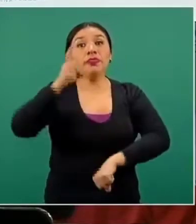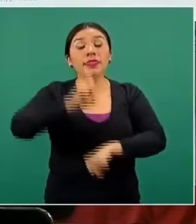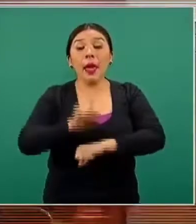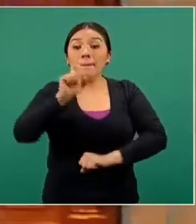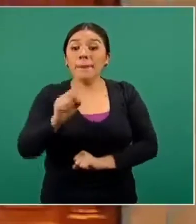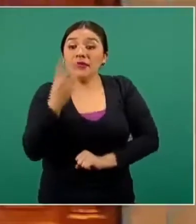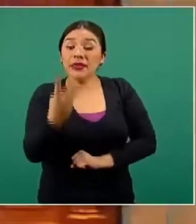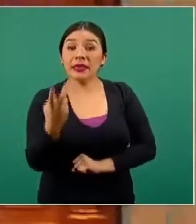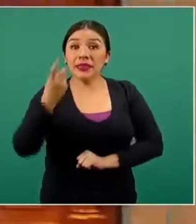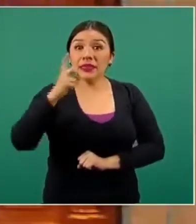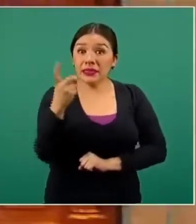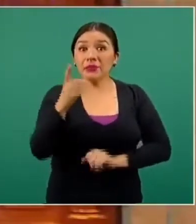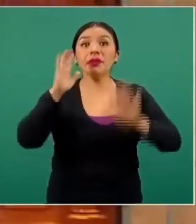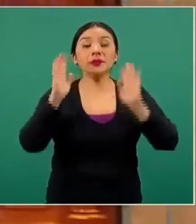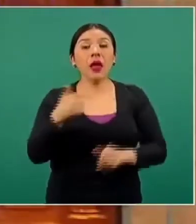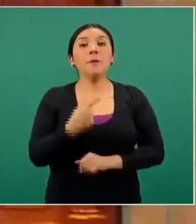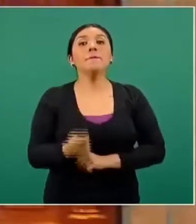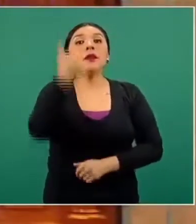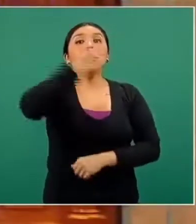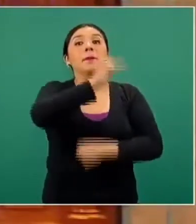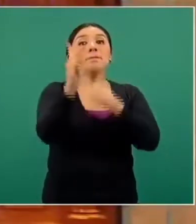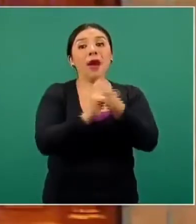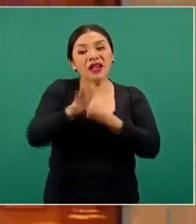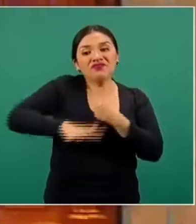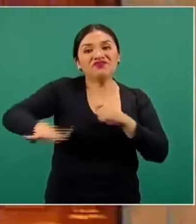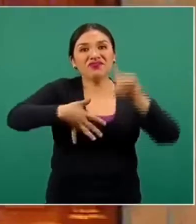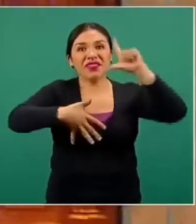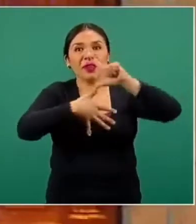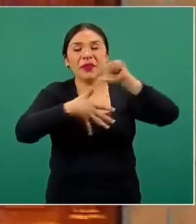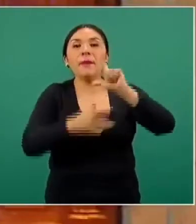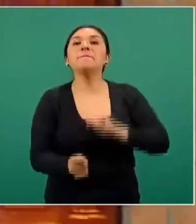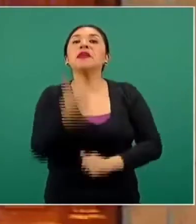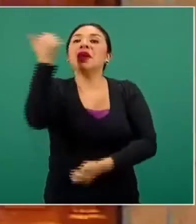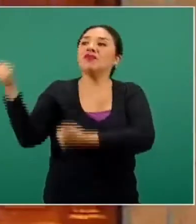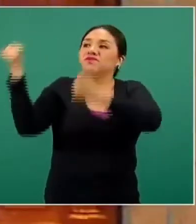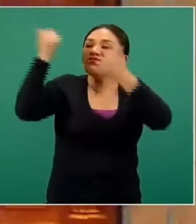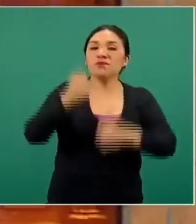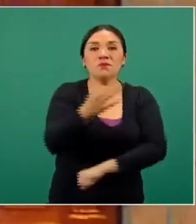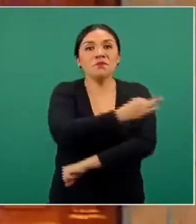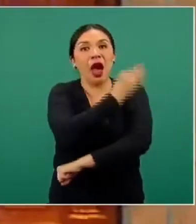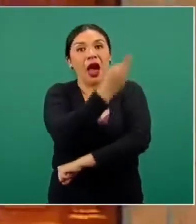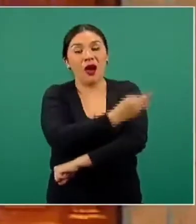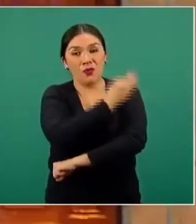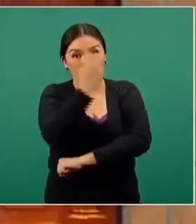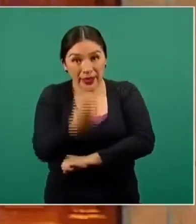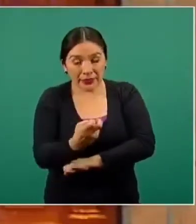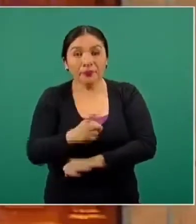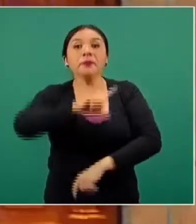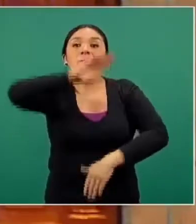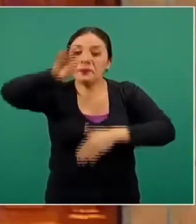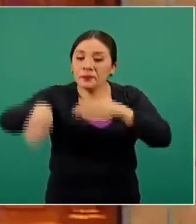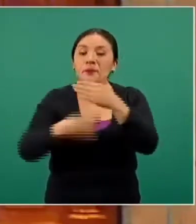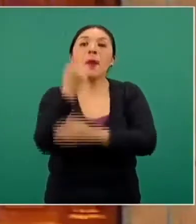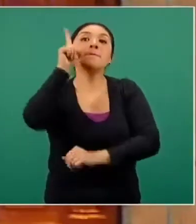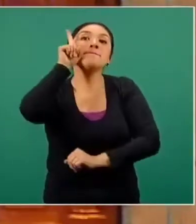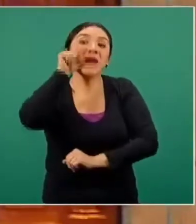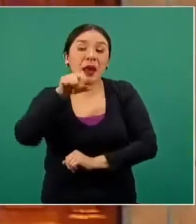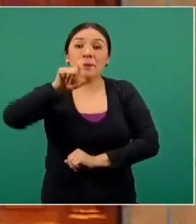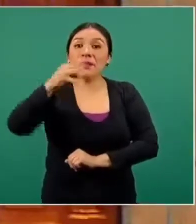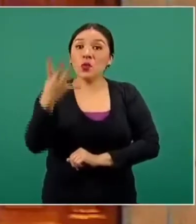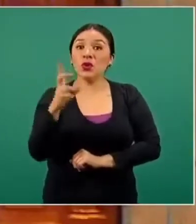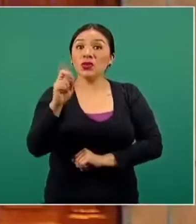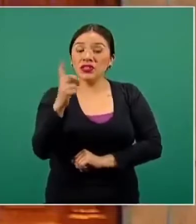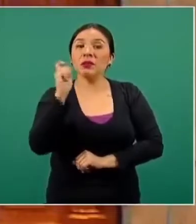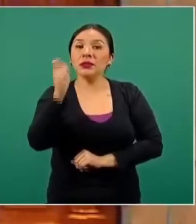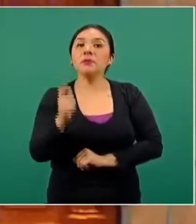23 de diciembre fuimos el primer país de América Latina en recibir vacunas contra COVID. Al día siguiente, 24 de diciembre, fuimos